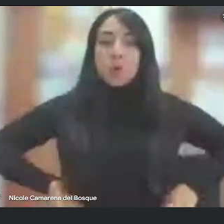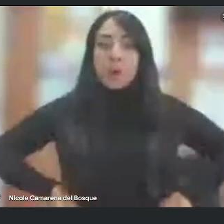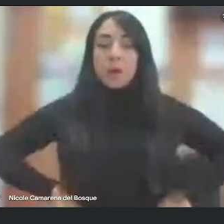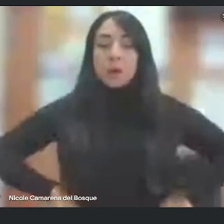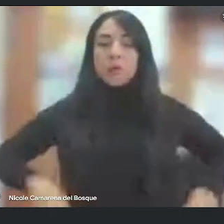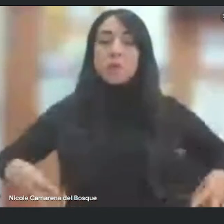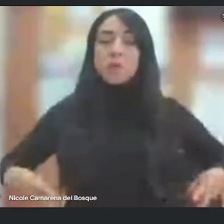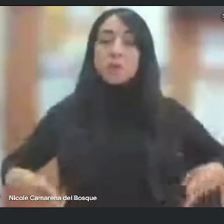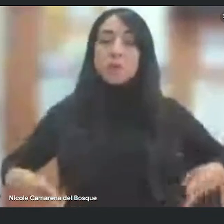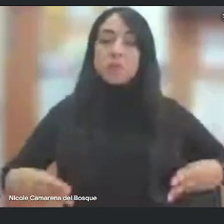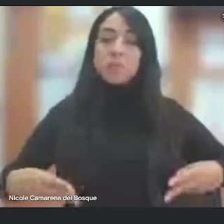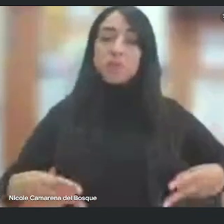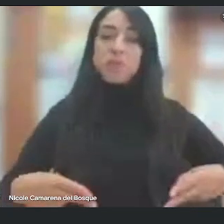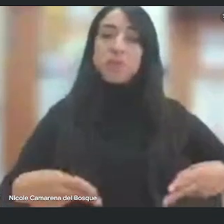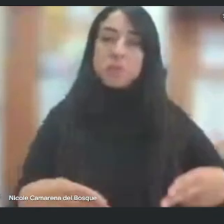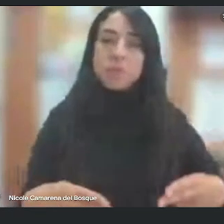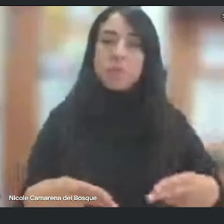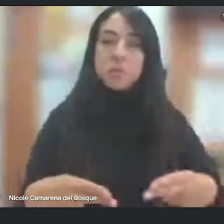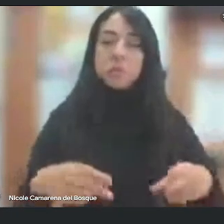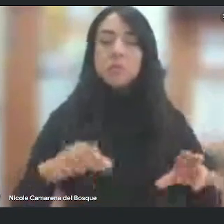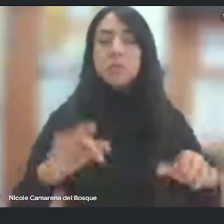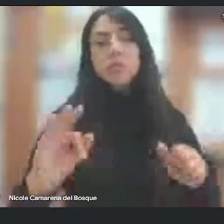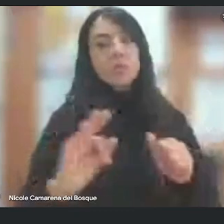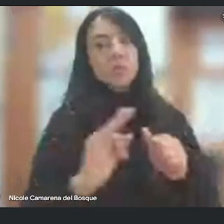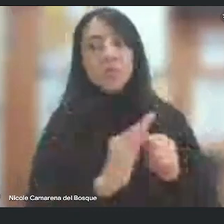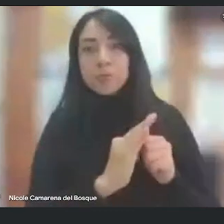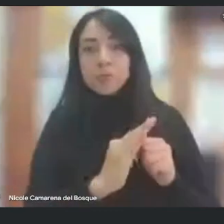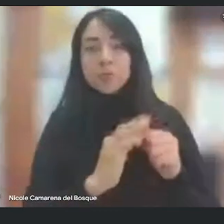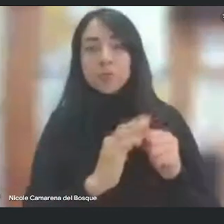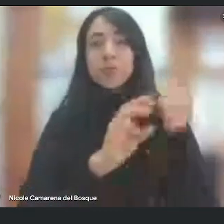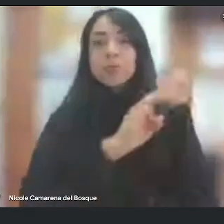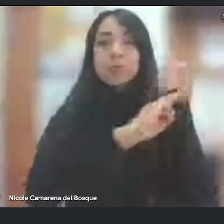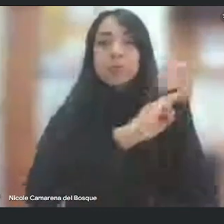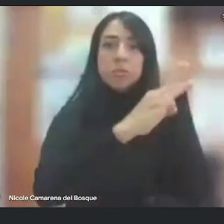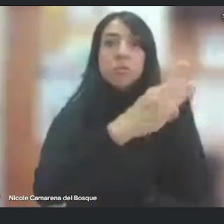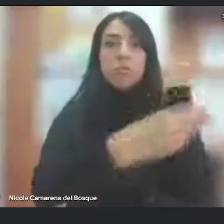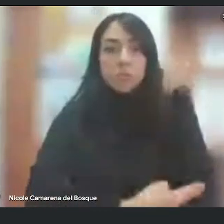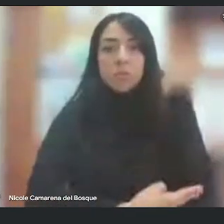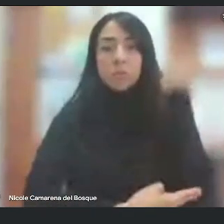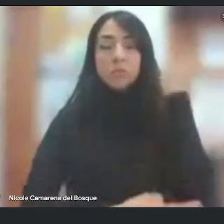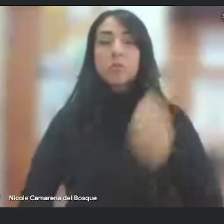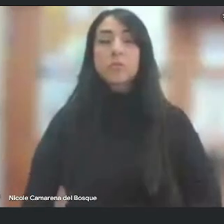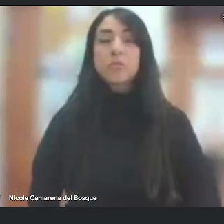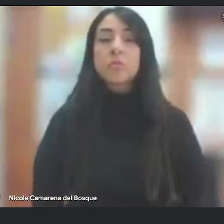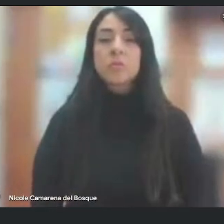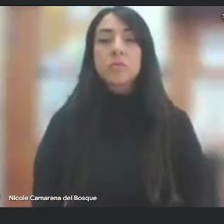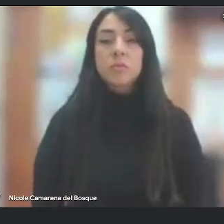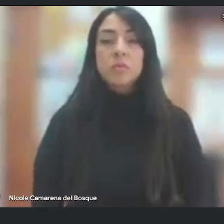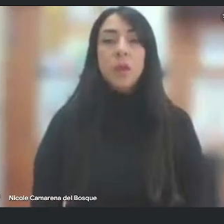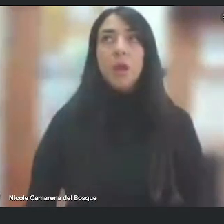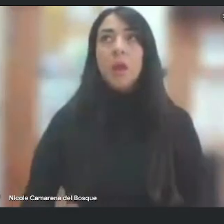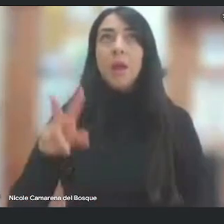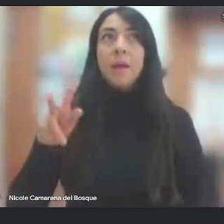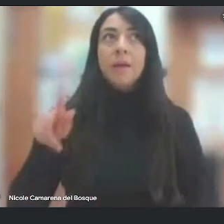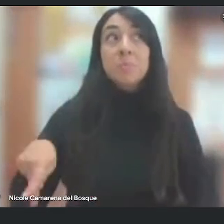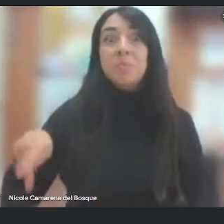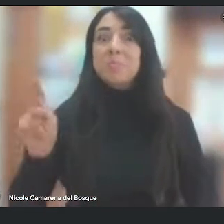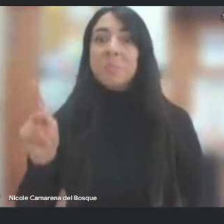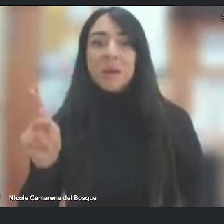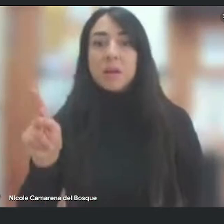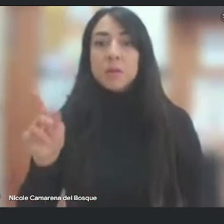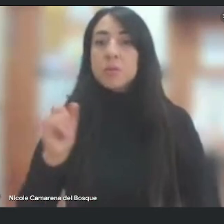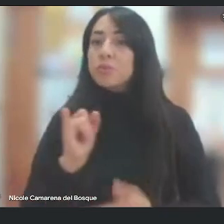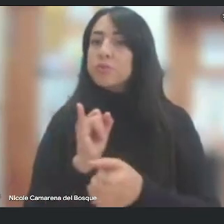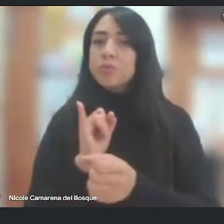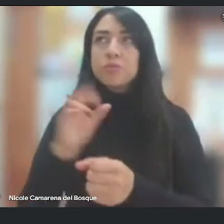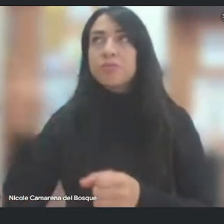decididas no propiamente por ellos, sino por la familia para evitar que tengan algún embarazo. Pero es importante siempre